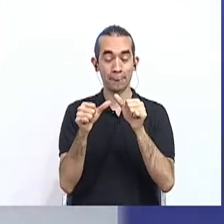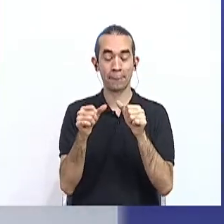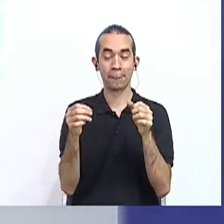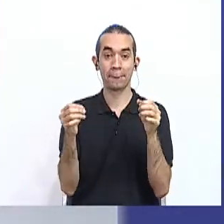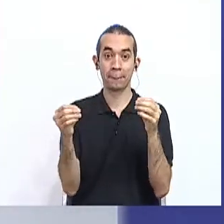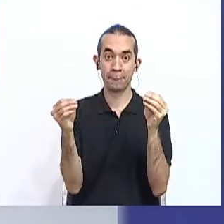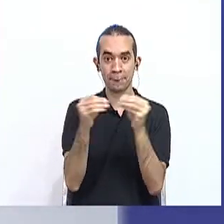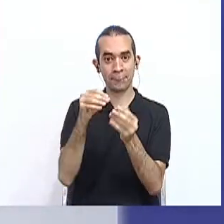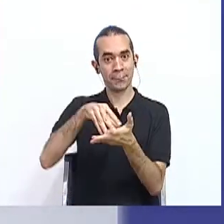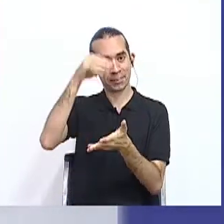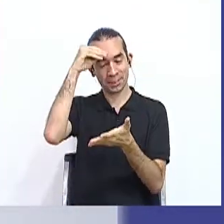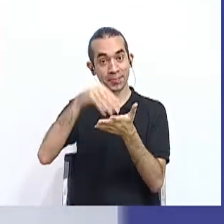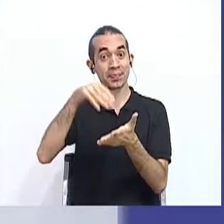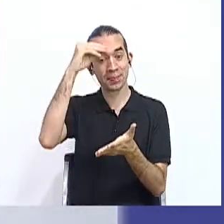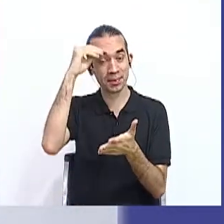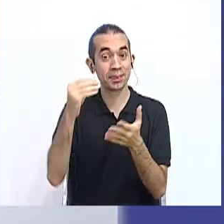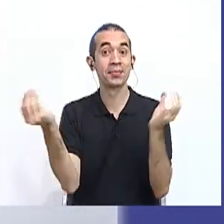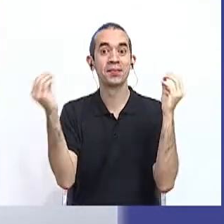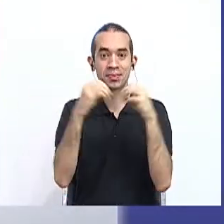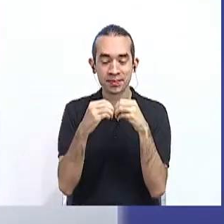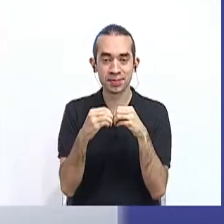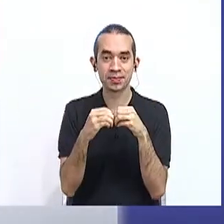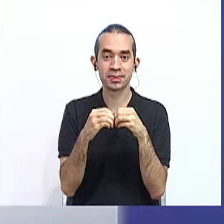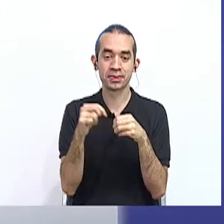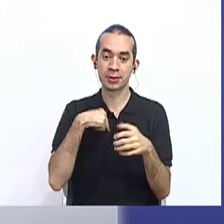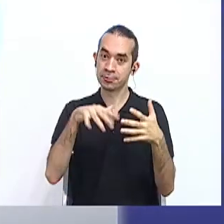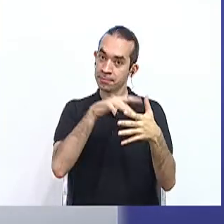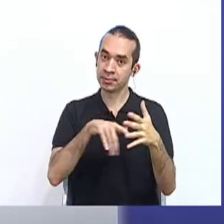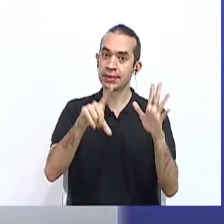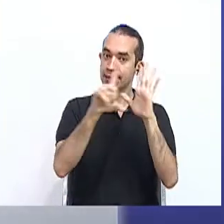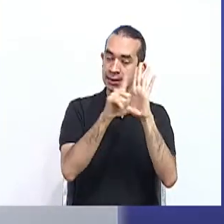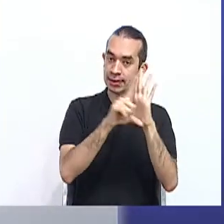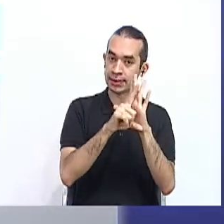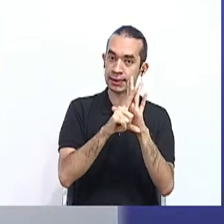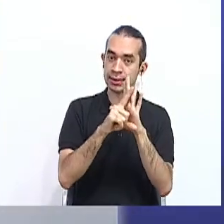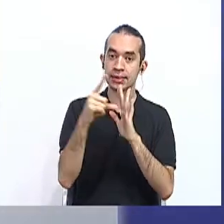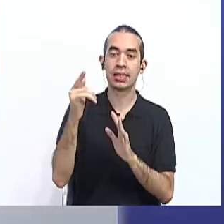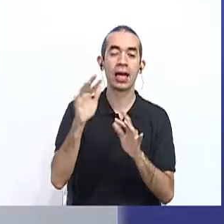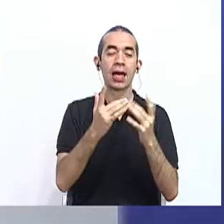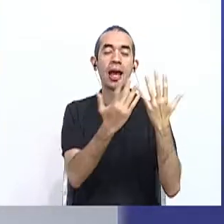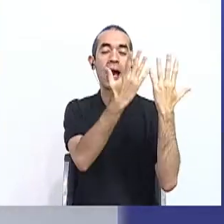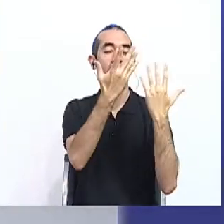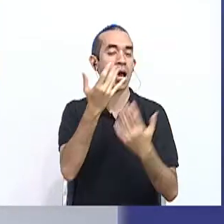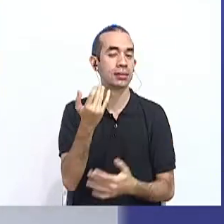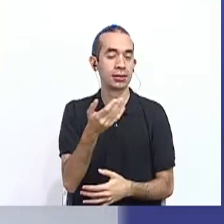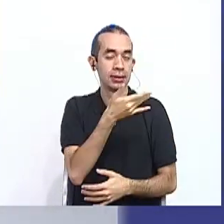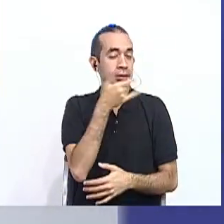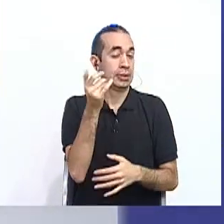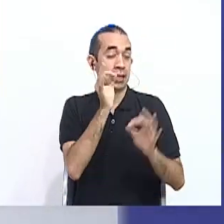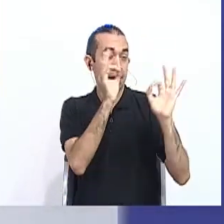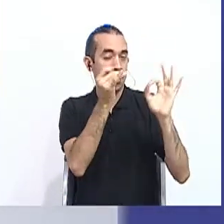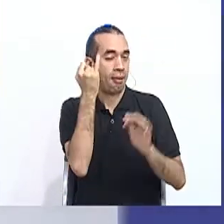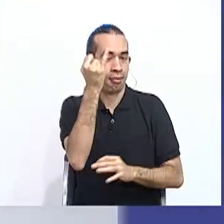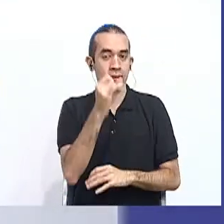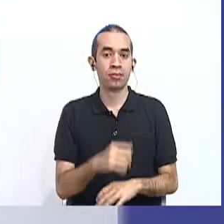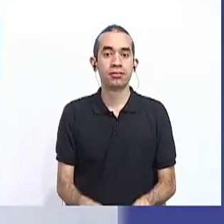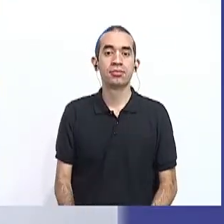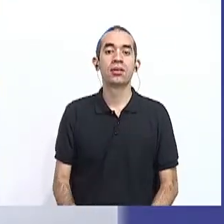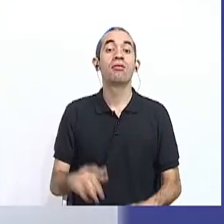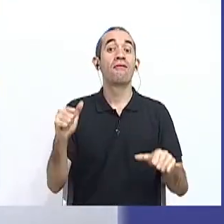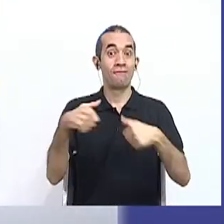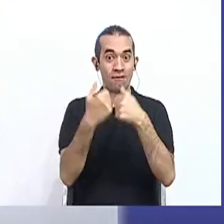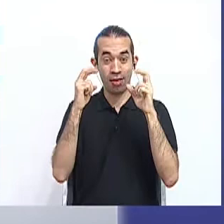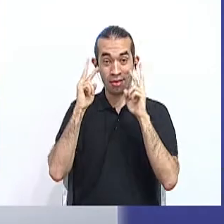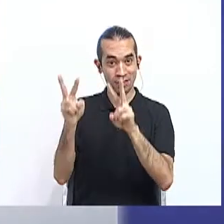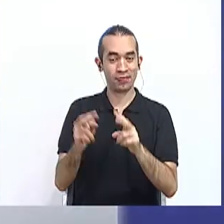conocimientos, también hoy estudiando leyes de los gases ideales, pero para eso les traje un reto. ¿Quieren verlo?